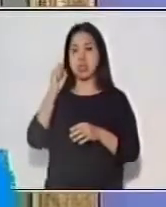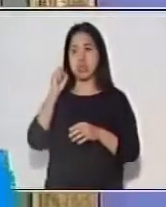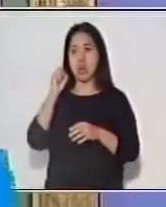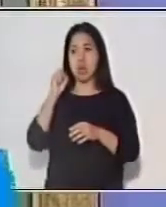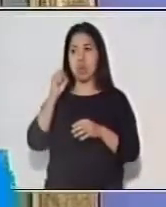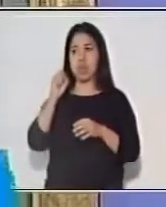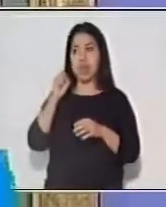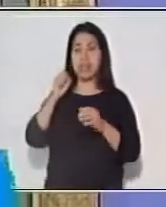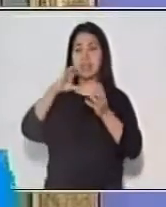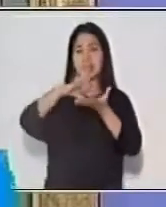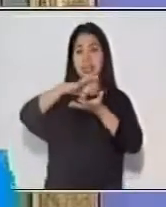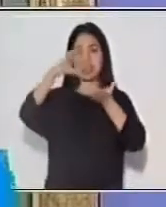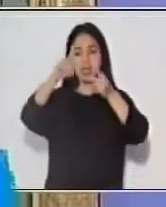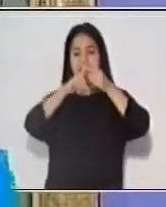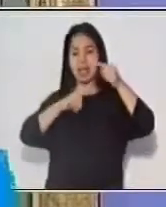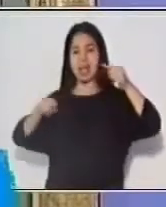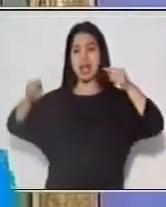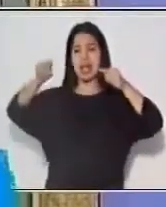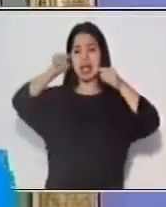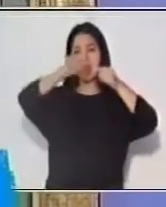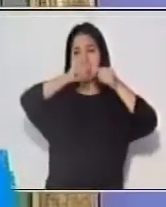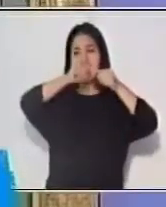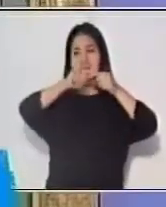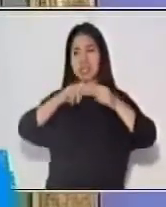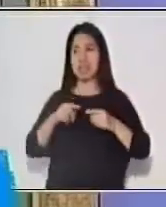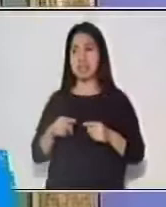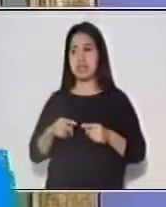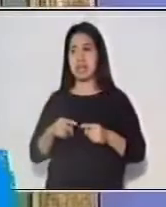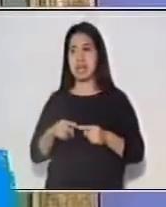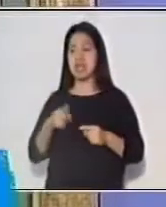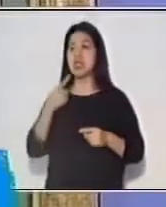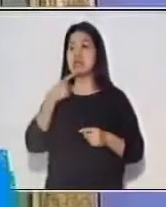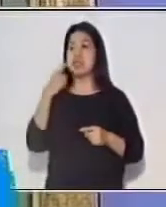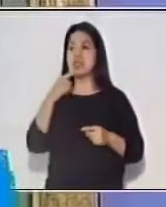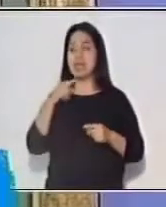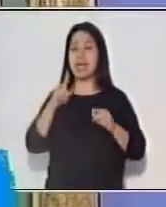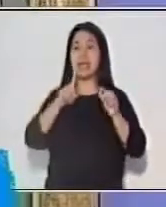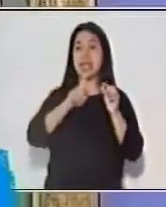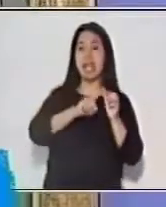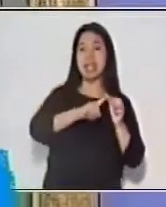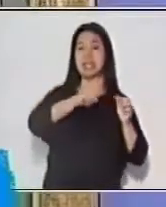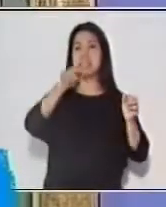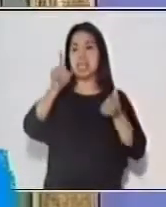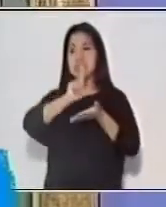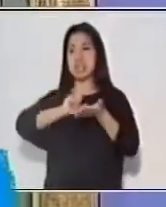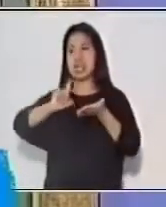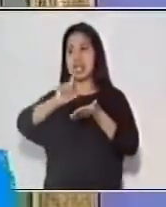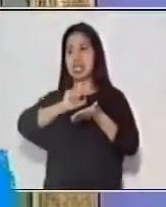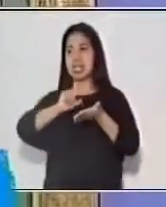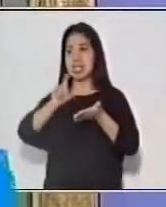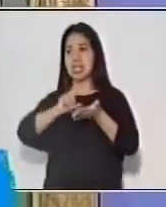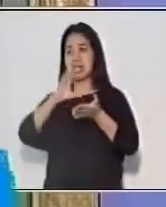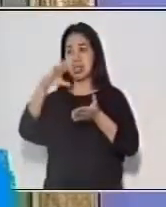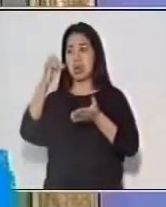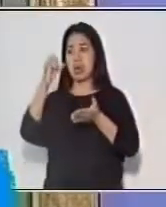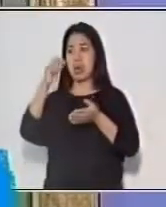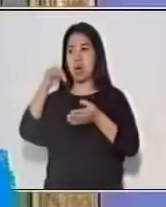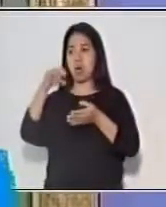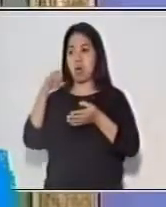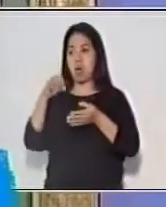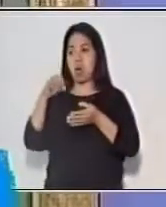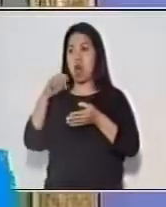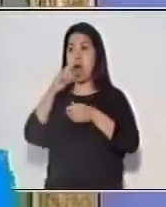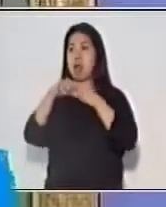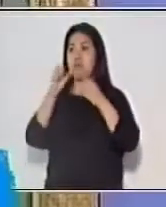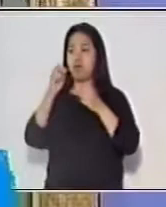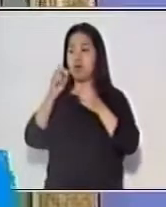La excentricidad nos dice que es la distancia del centro al foco dividido la mitad del